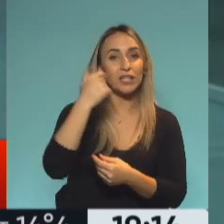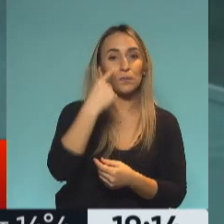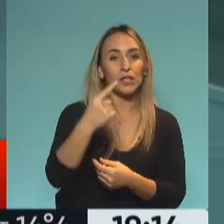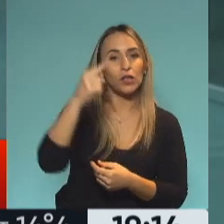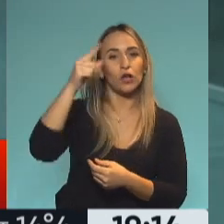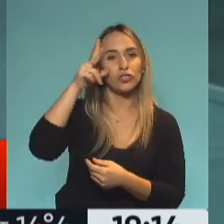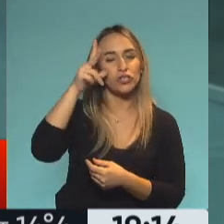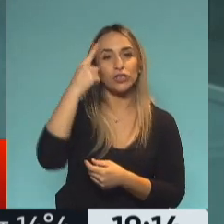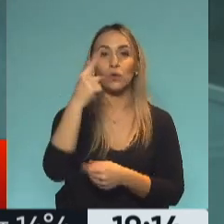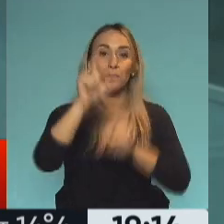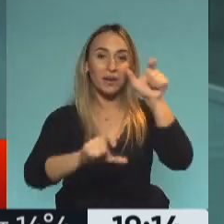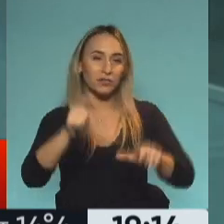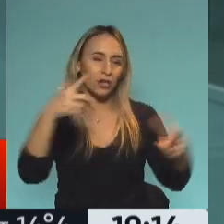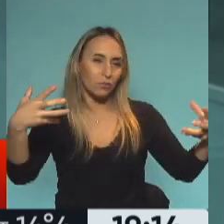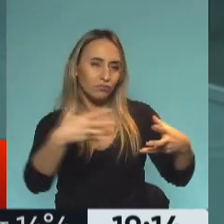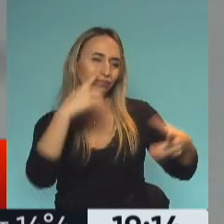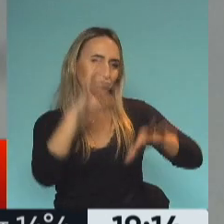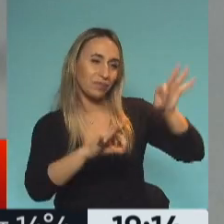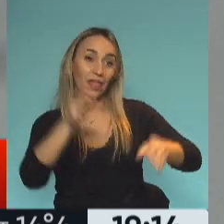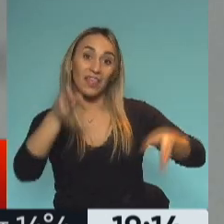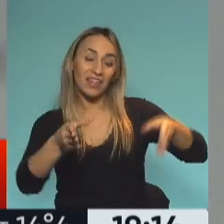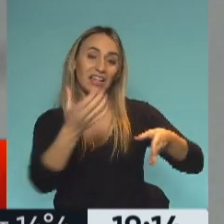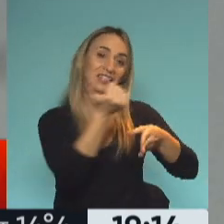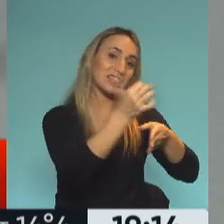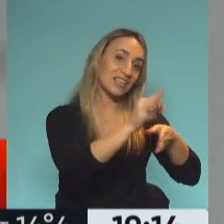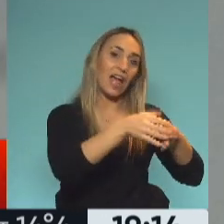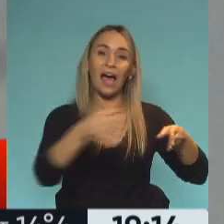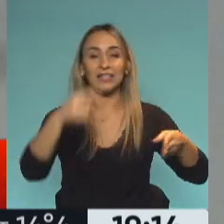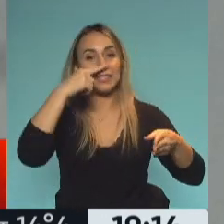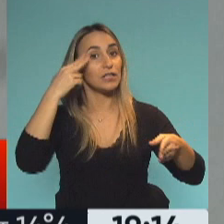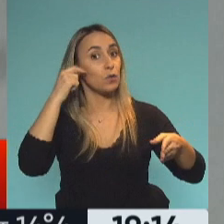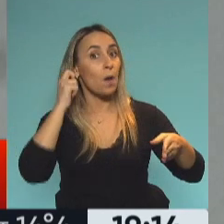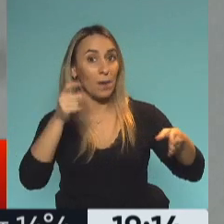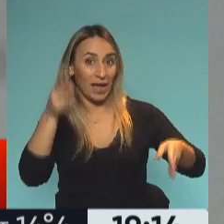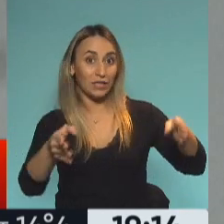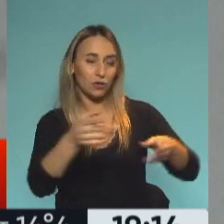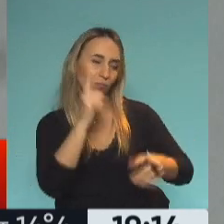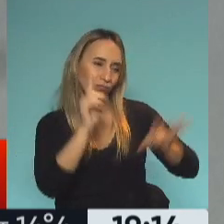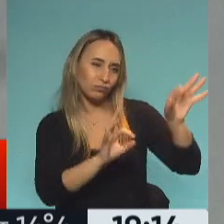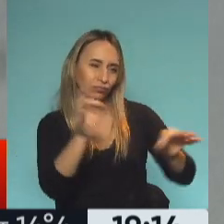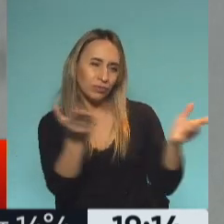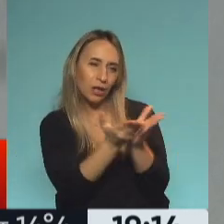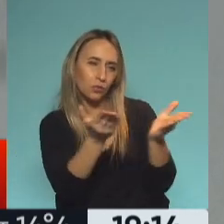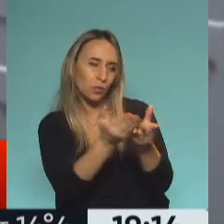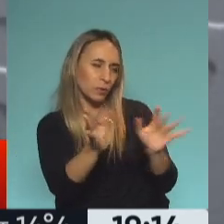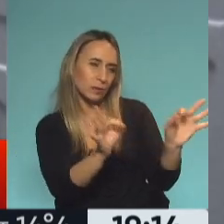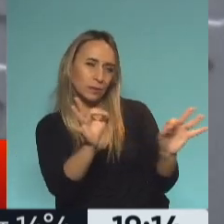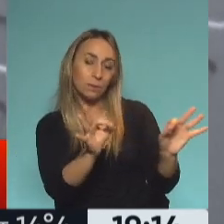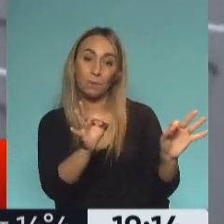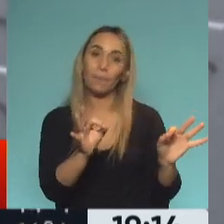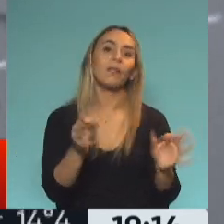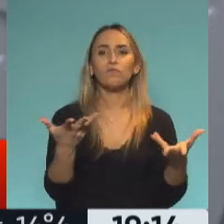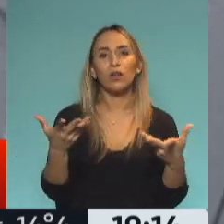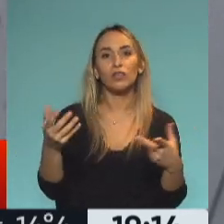186.581 personas de entre 60 y 79 años. Este monitoreo permite además confirmar la efectividad de la